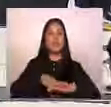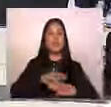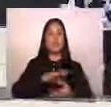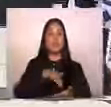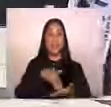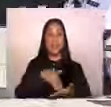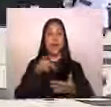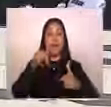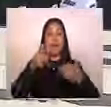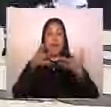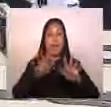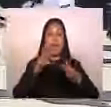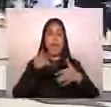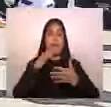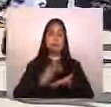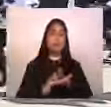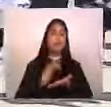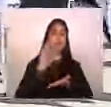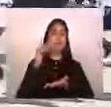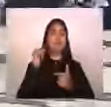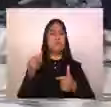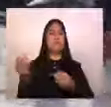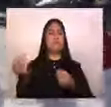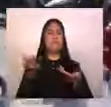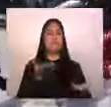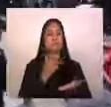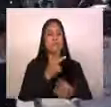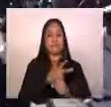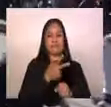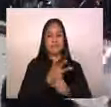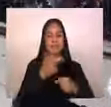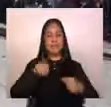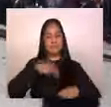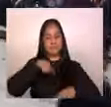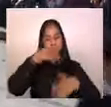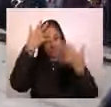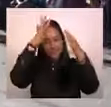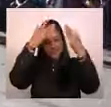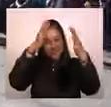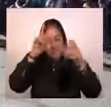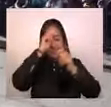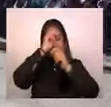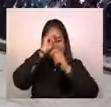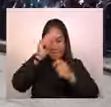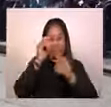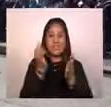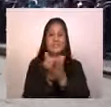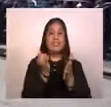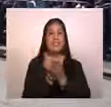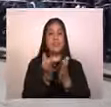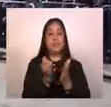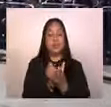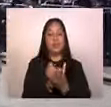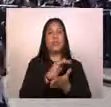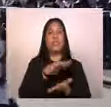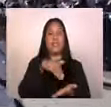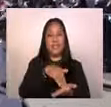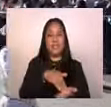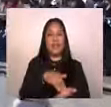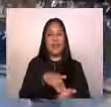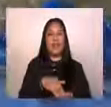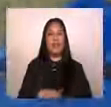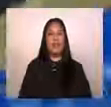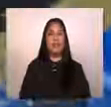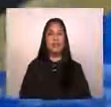Central, que ha dado tanta gloria a Guatemala. Nuestro aplauso y reconocimiento al Instituto